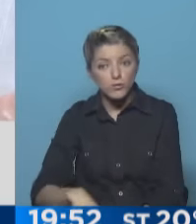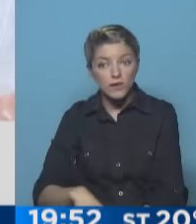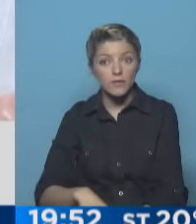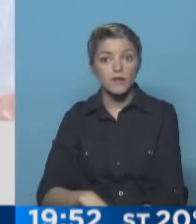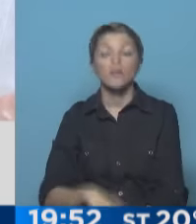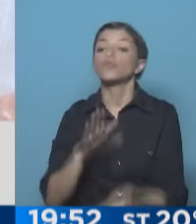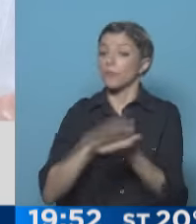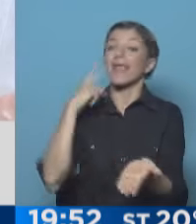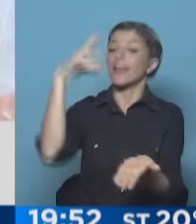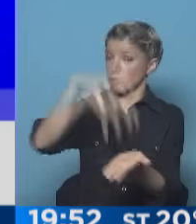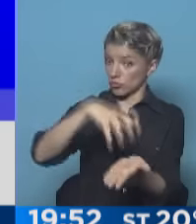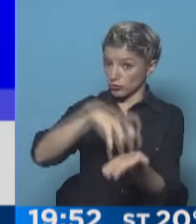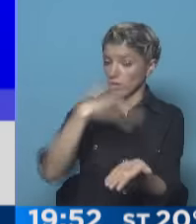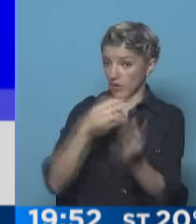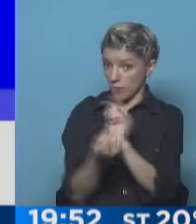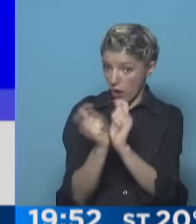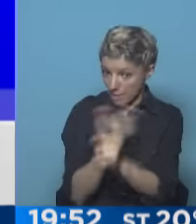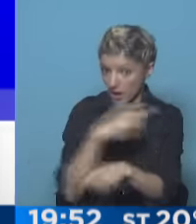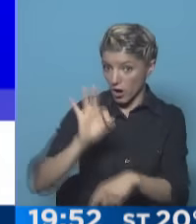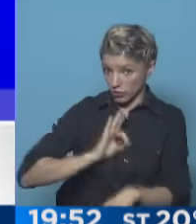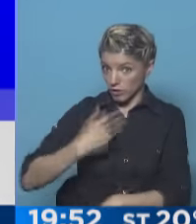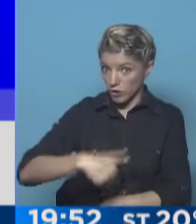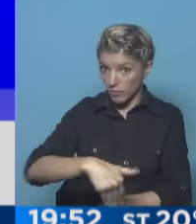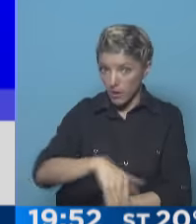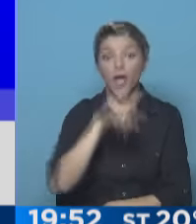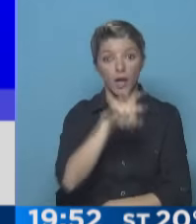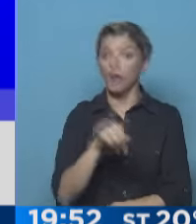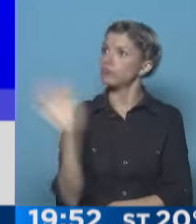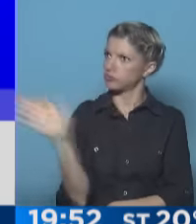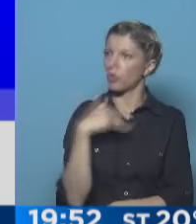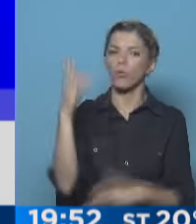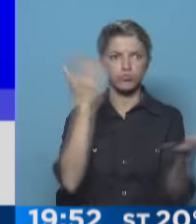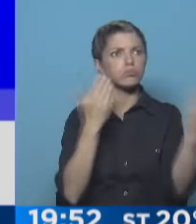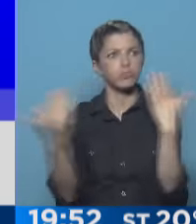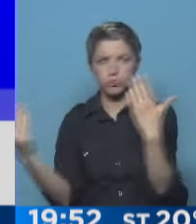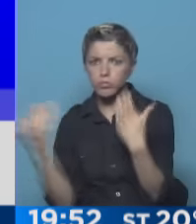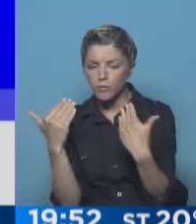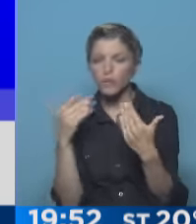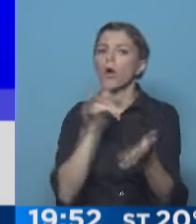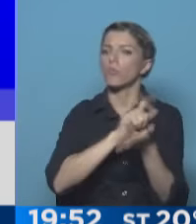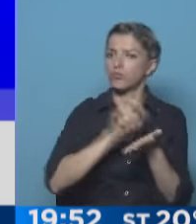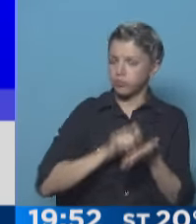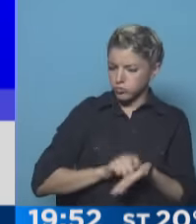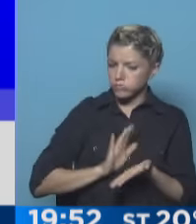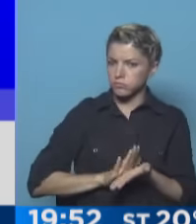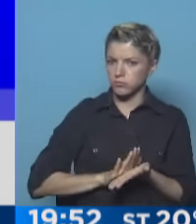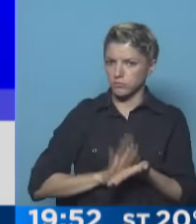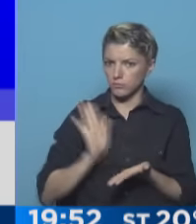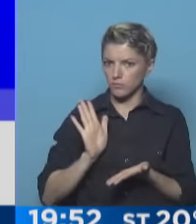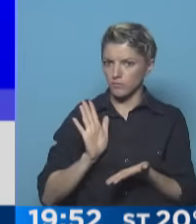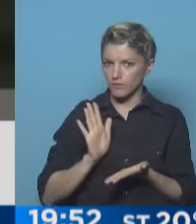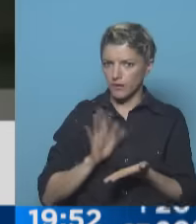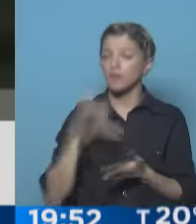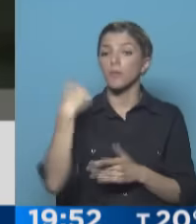institucional hay que hacer en los años que vienen él leyó tomó de nosotros esas